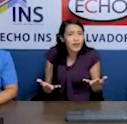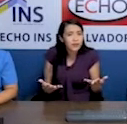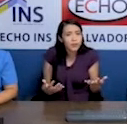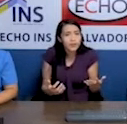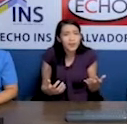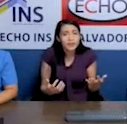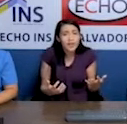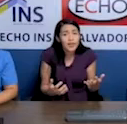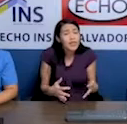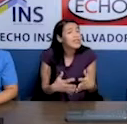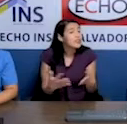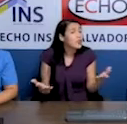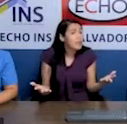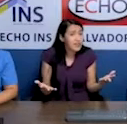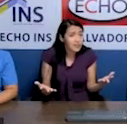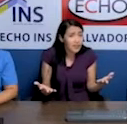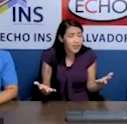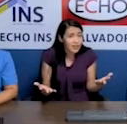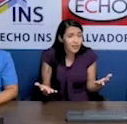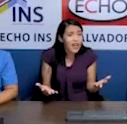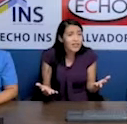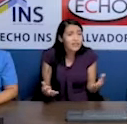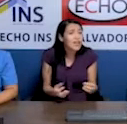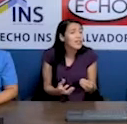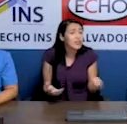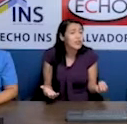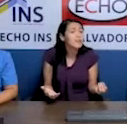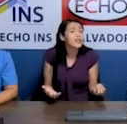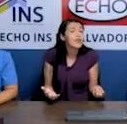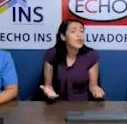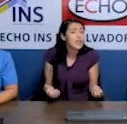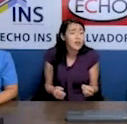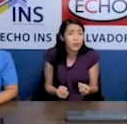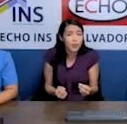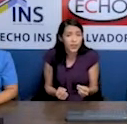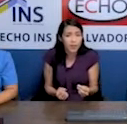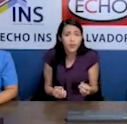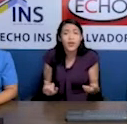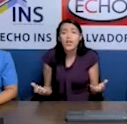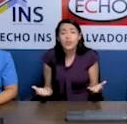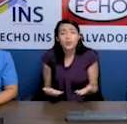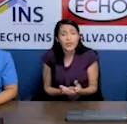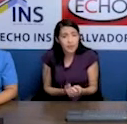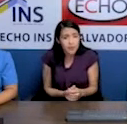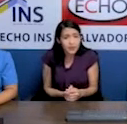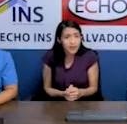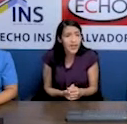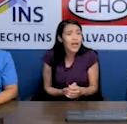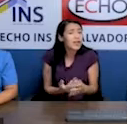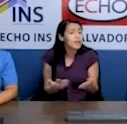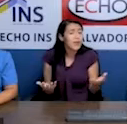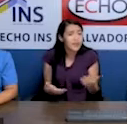de estas causas pudieran ser lesiones metastáticas cerebrales, alteraciones metabólicas, como por ejemplo